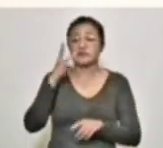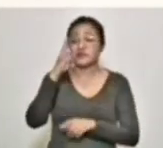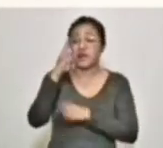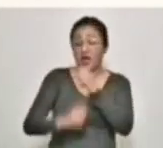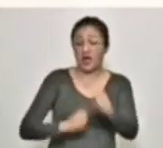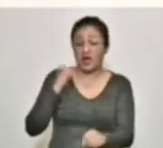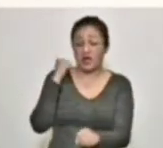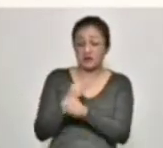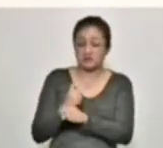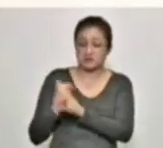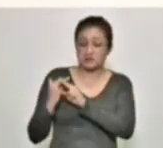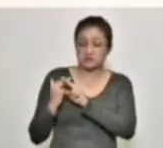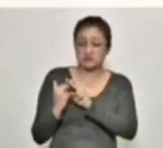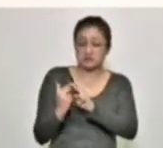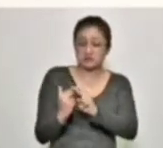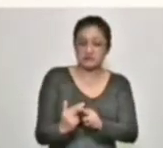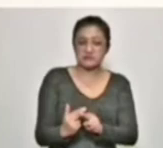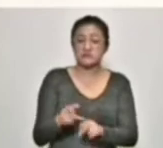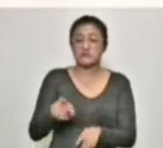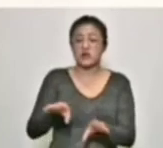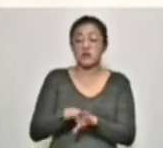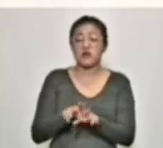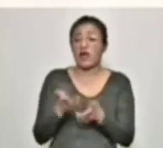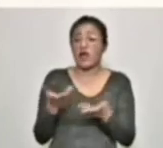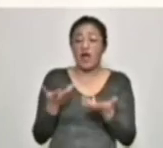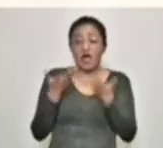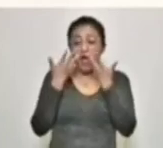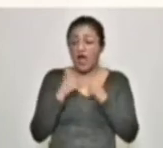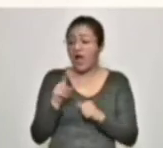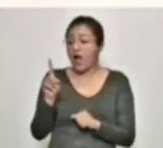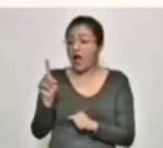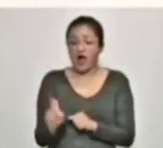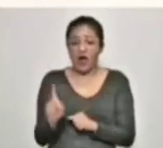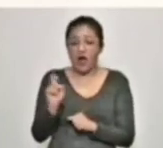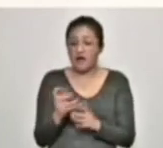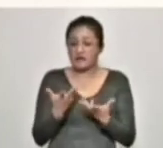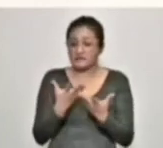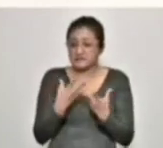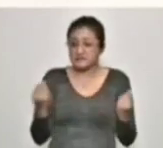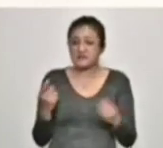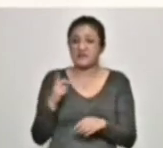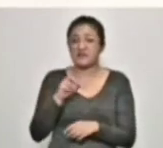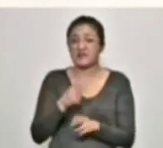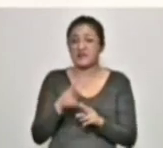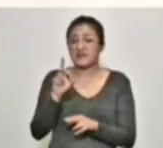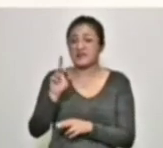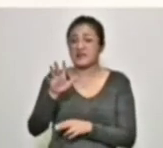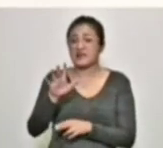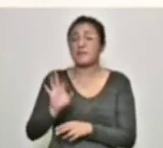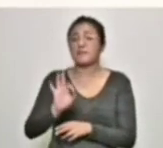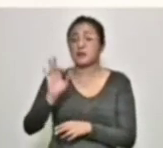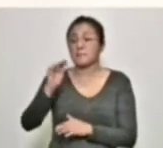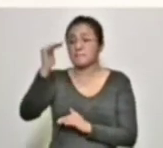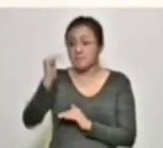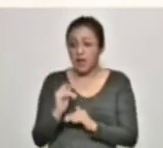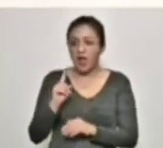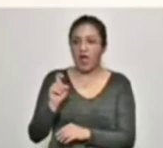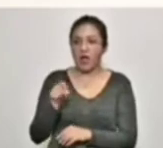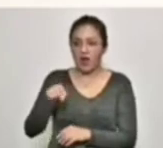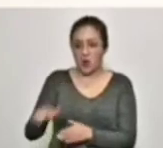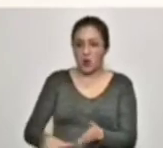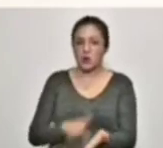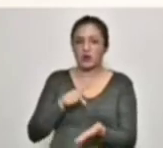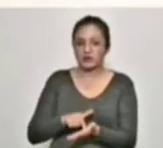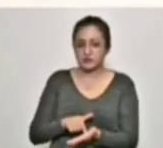3 años de una sequía intensa, en donde tuvimos hasta 35% menos de agua en esa